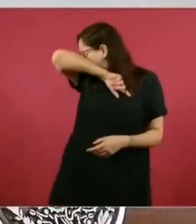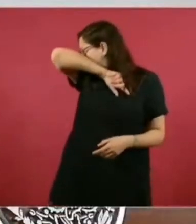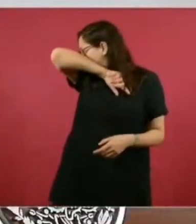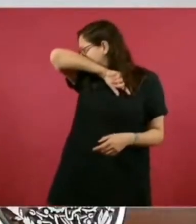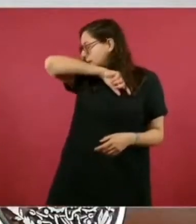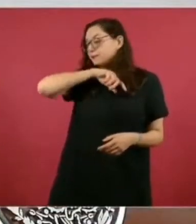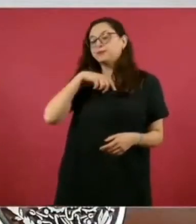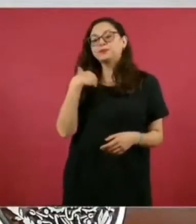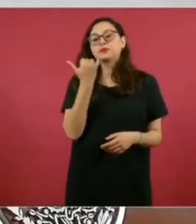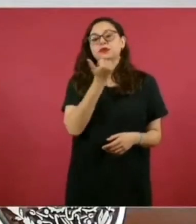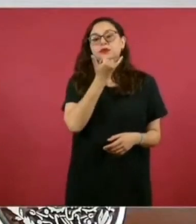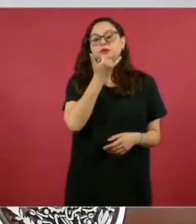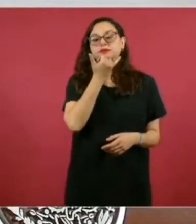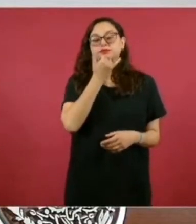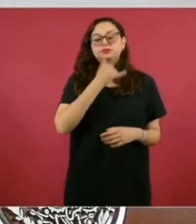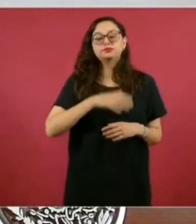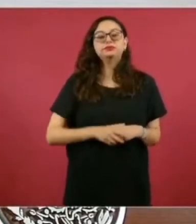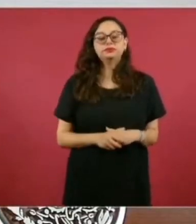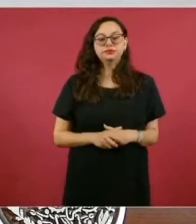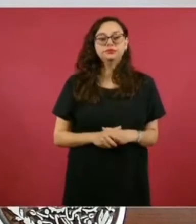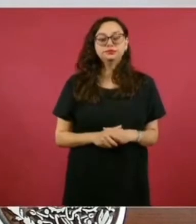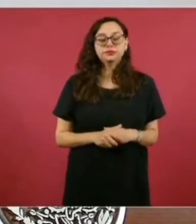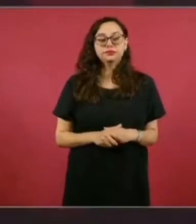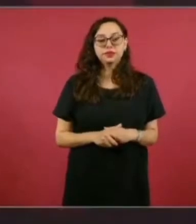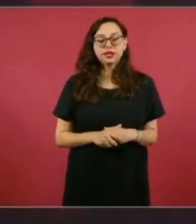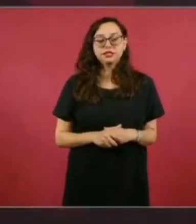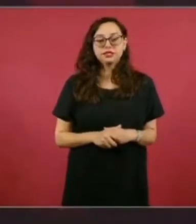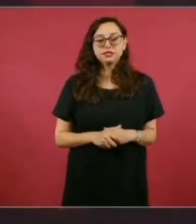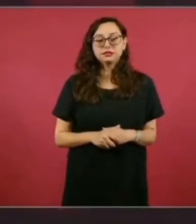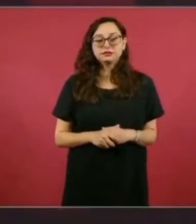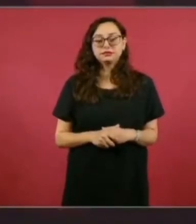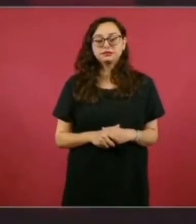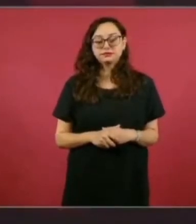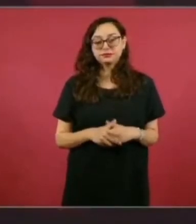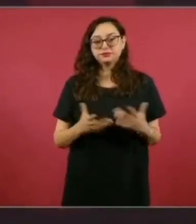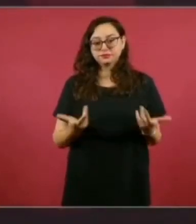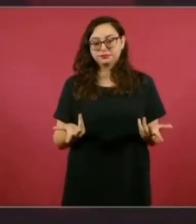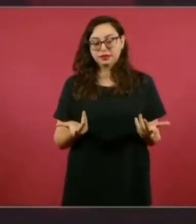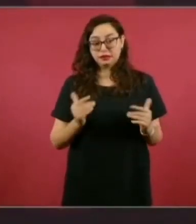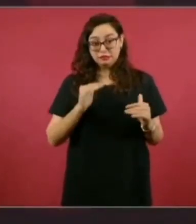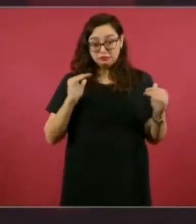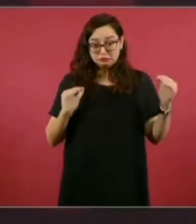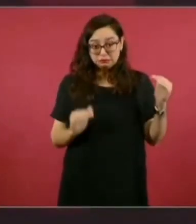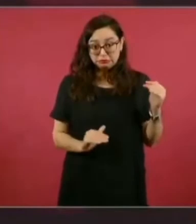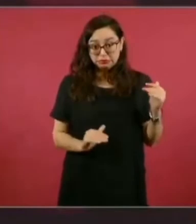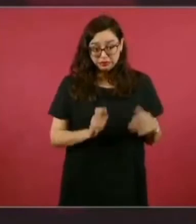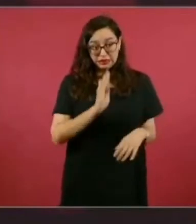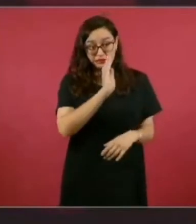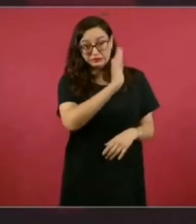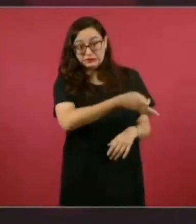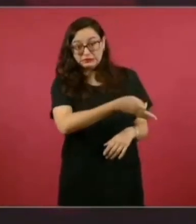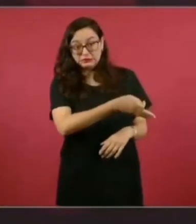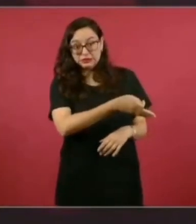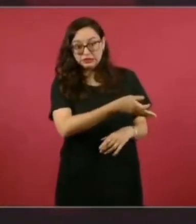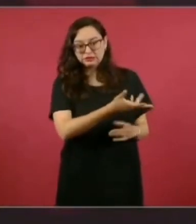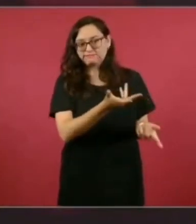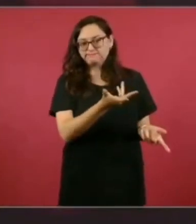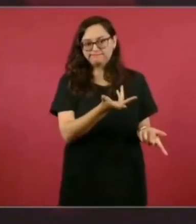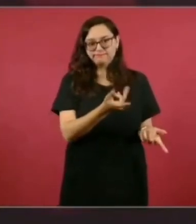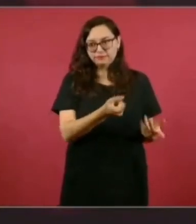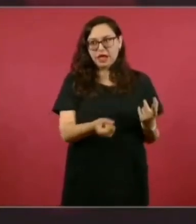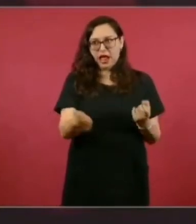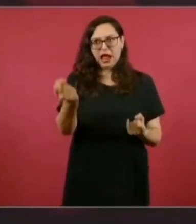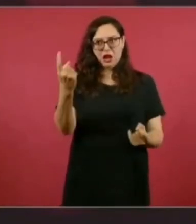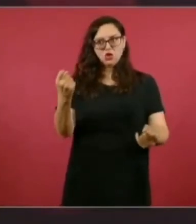estar dispuestos, ¿no?, a que nuestro país se convierta en colonia, en un